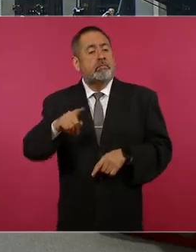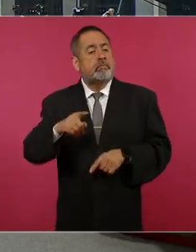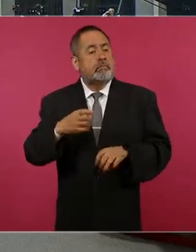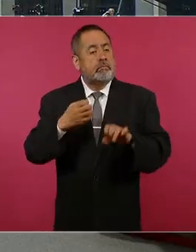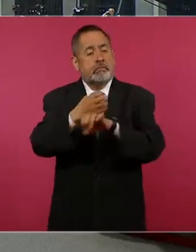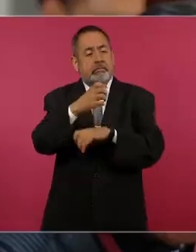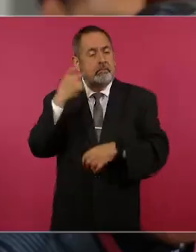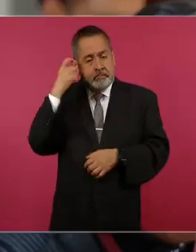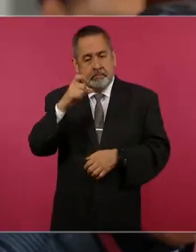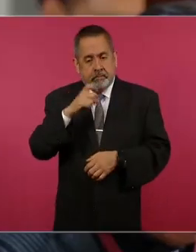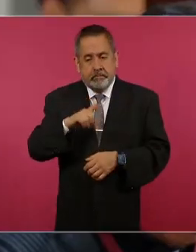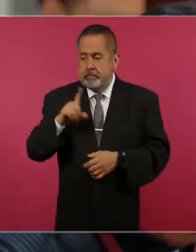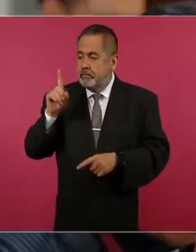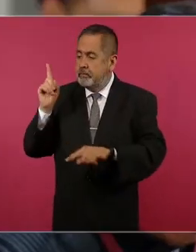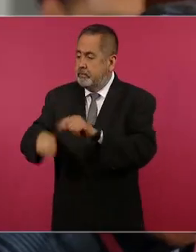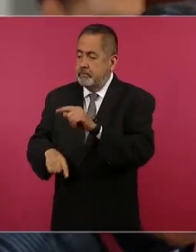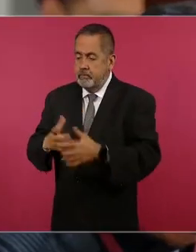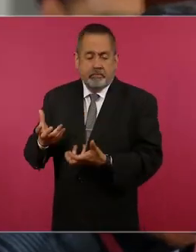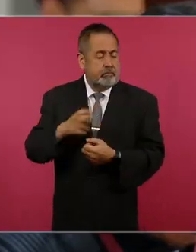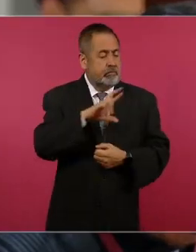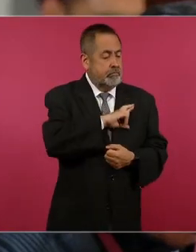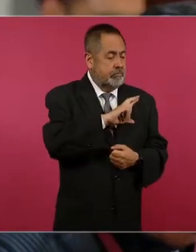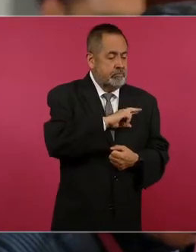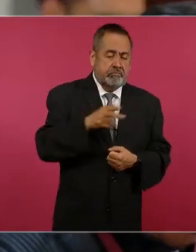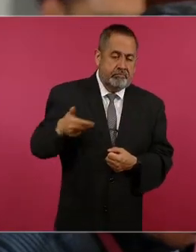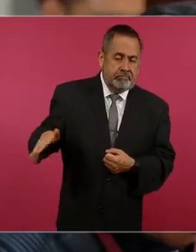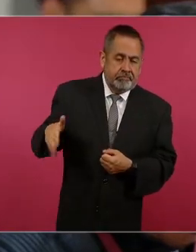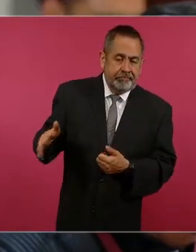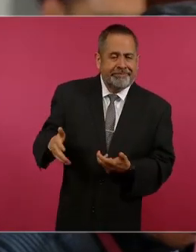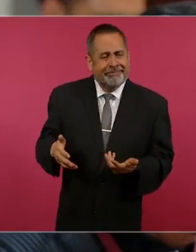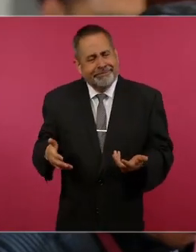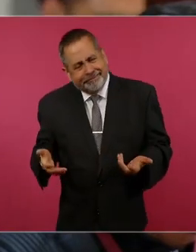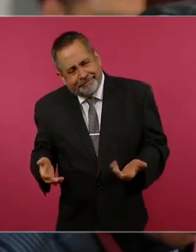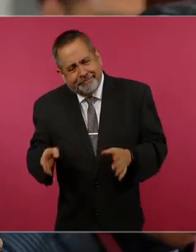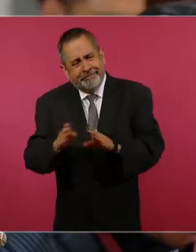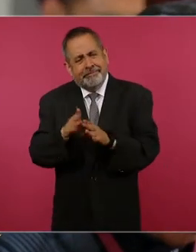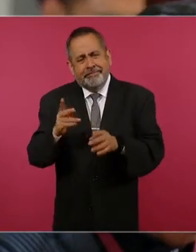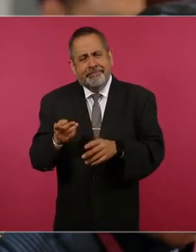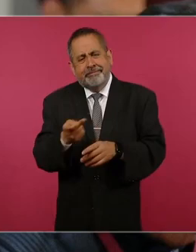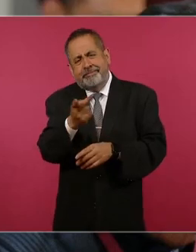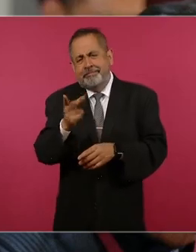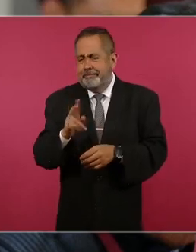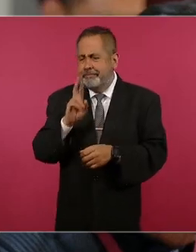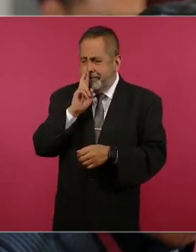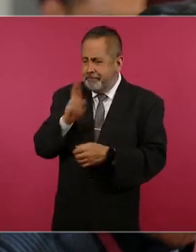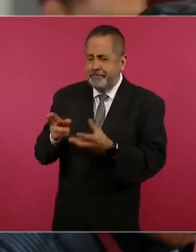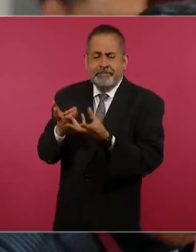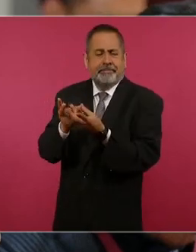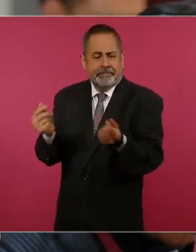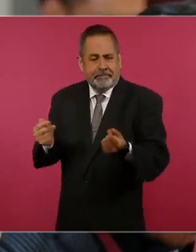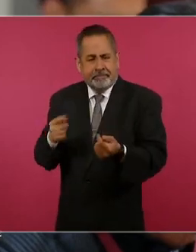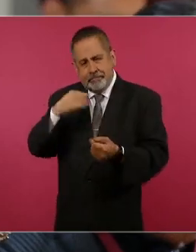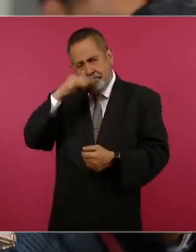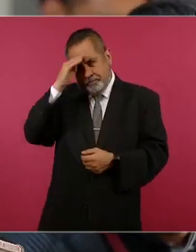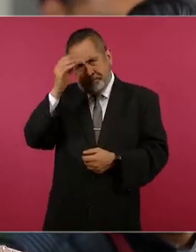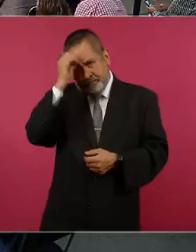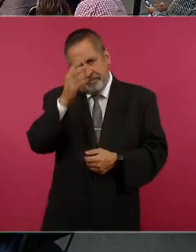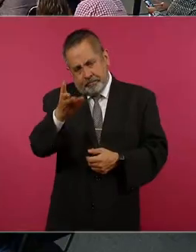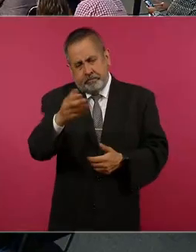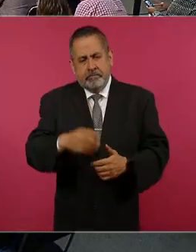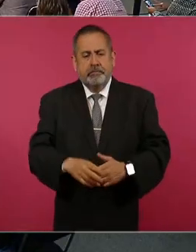que vienen de varios años atrás. ¿Cómo resolver este tema? ¿Qué opina de esta situación?